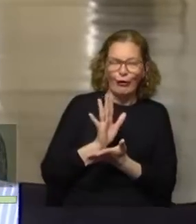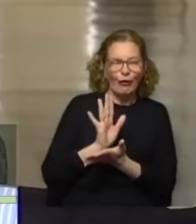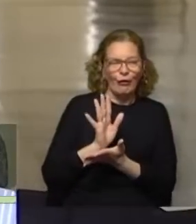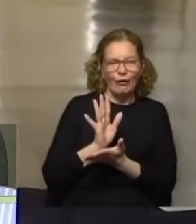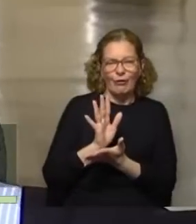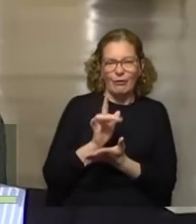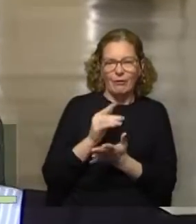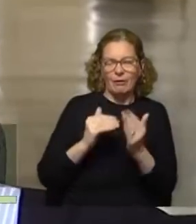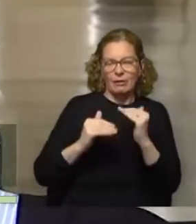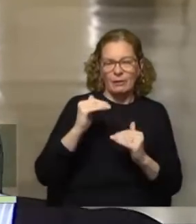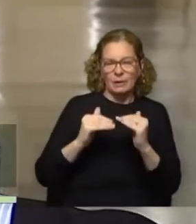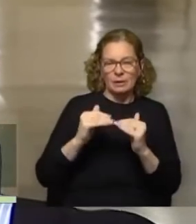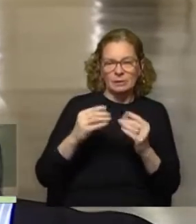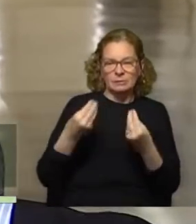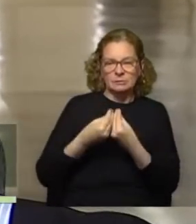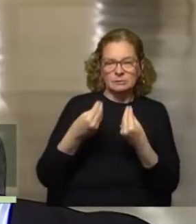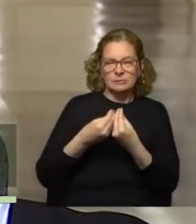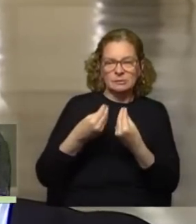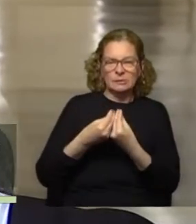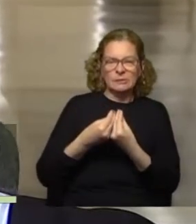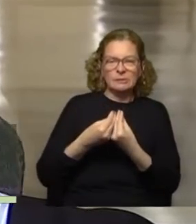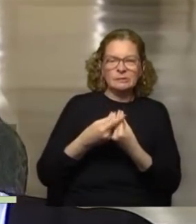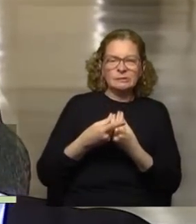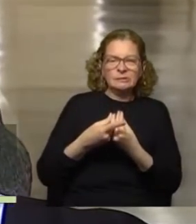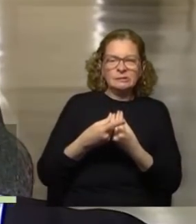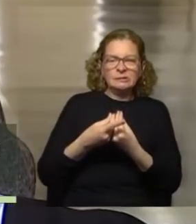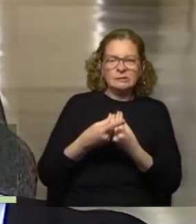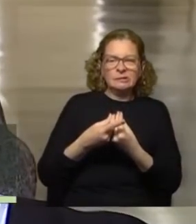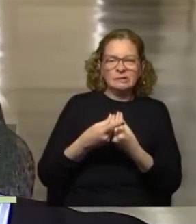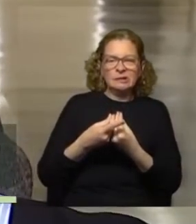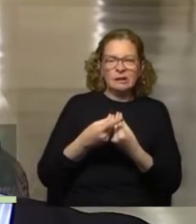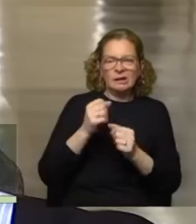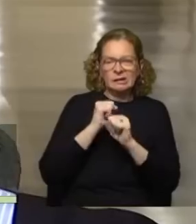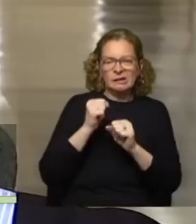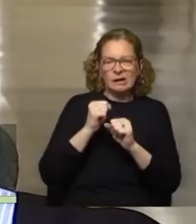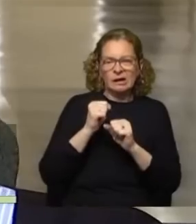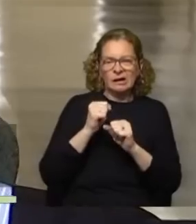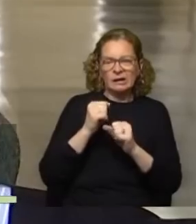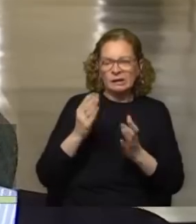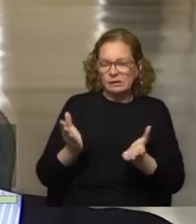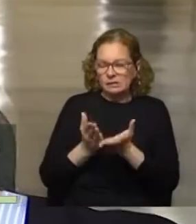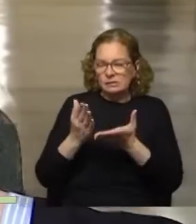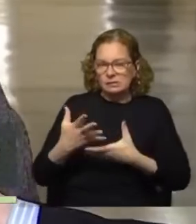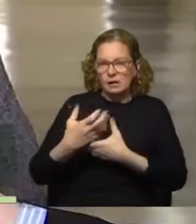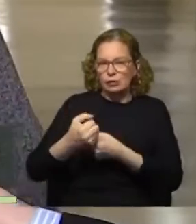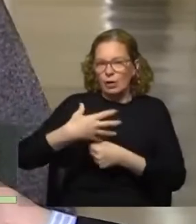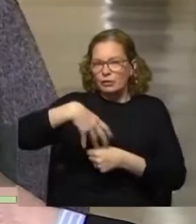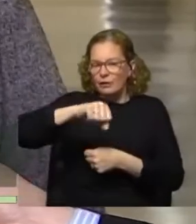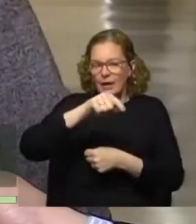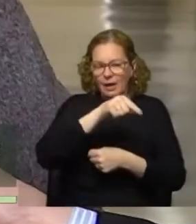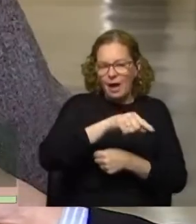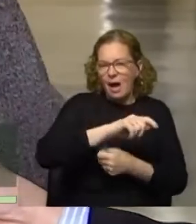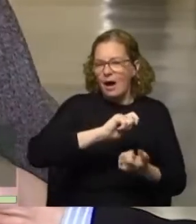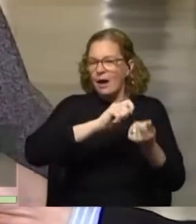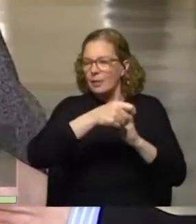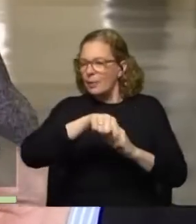depende mucho de si me me pueden por influencia de alguien llevar un lugar